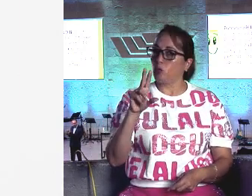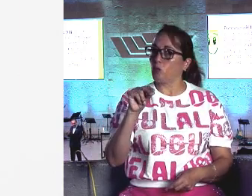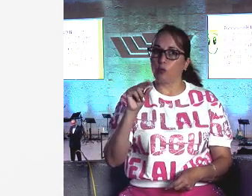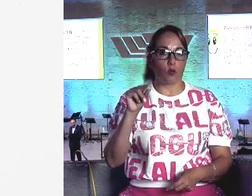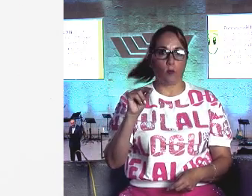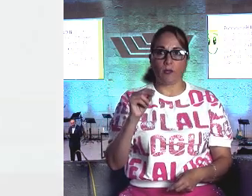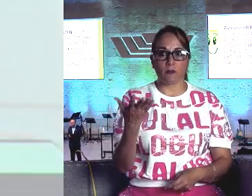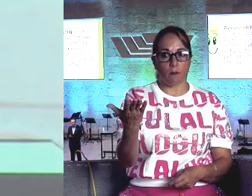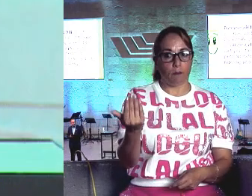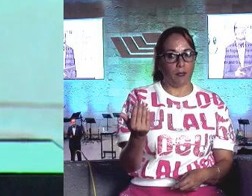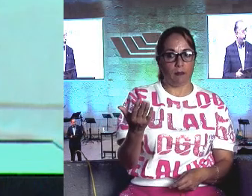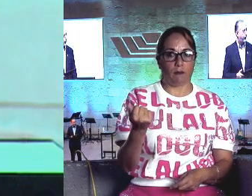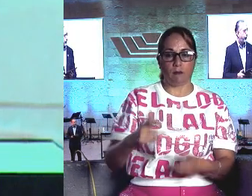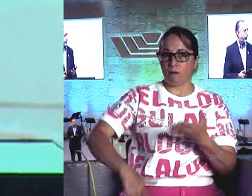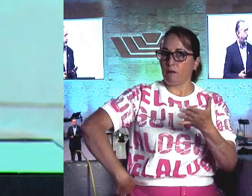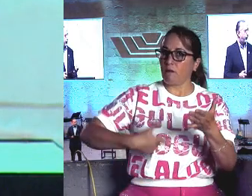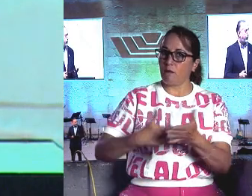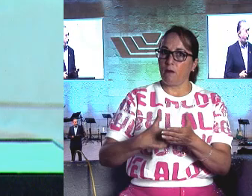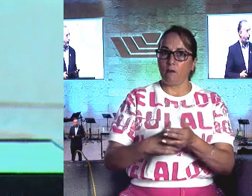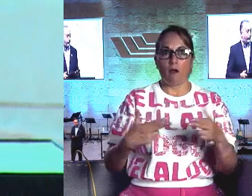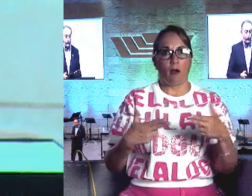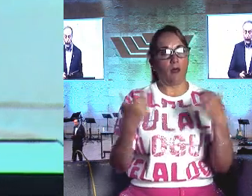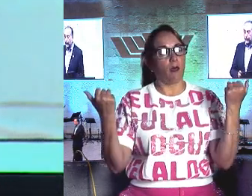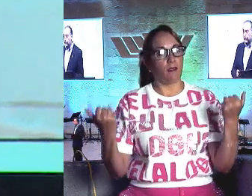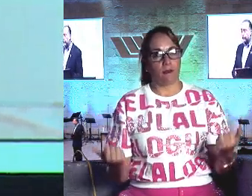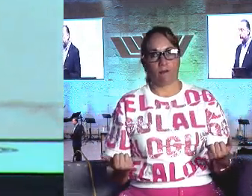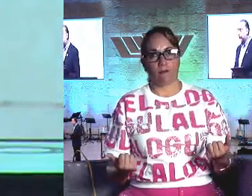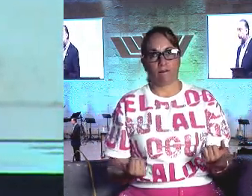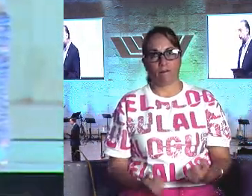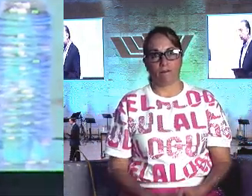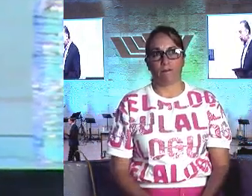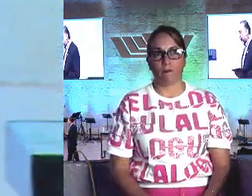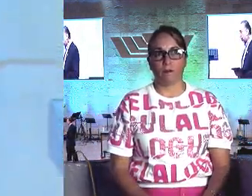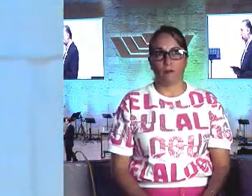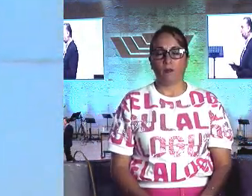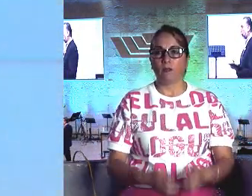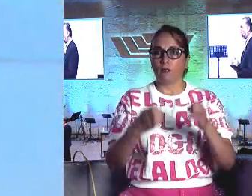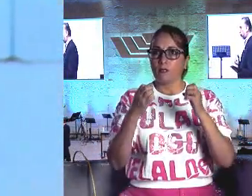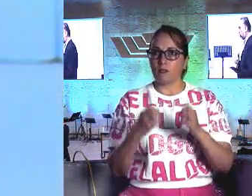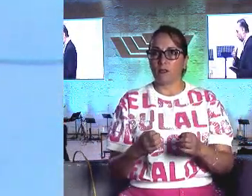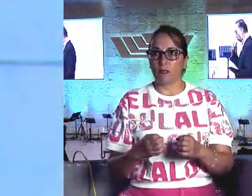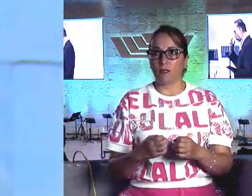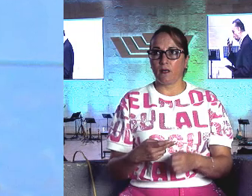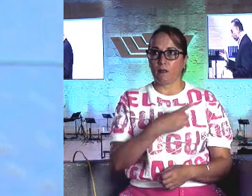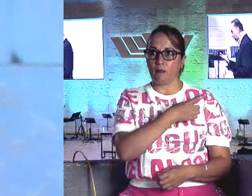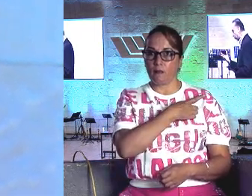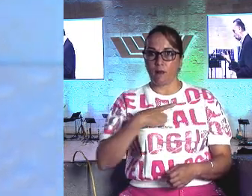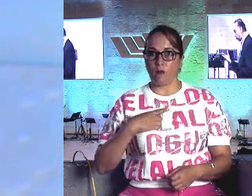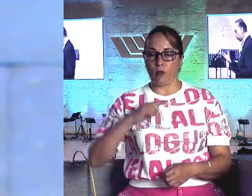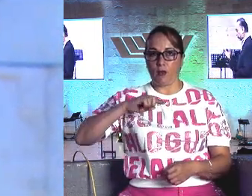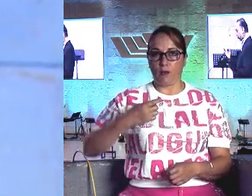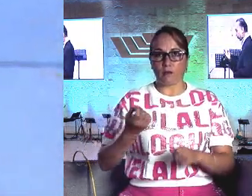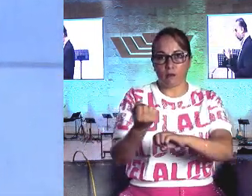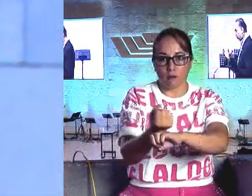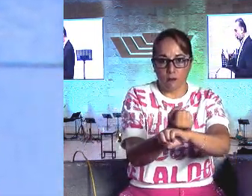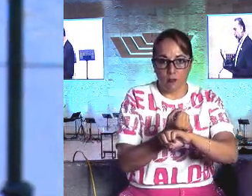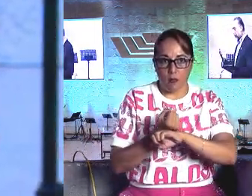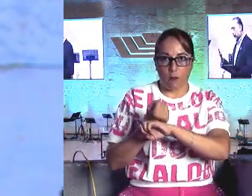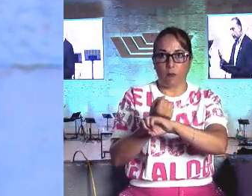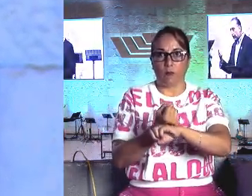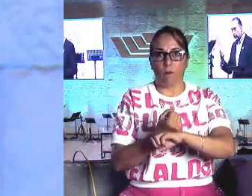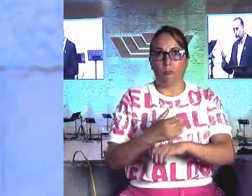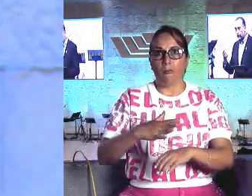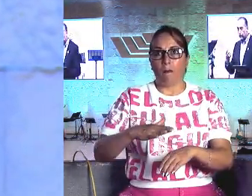prestado nada. Así que quien esté endeudado, repito, es un esclavo